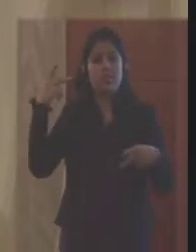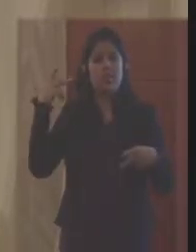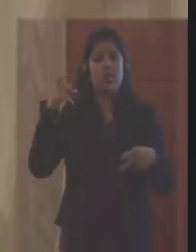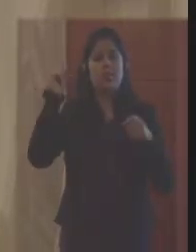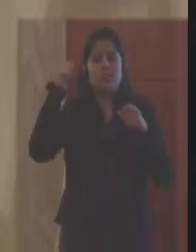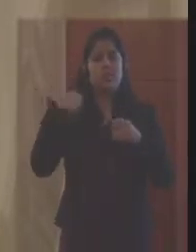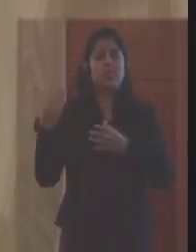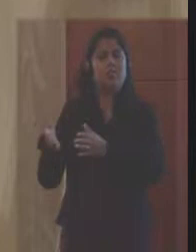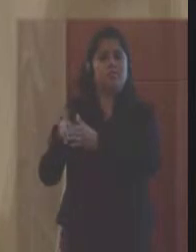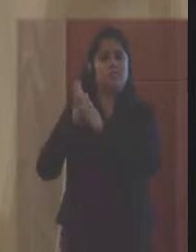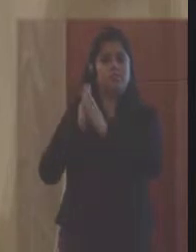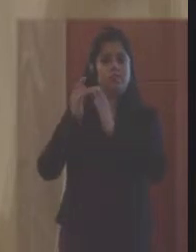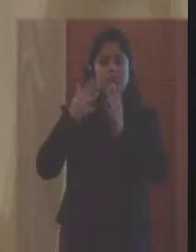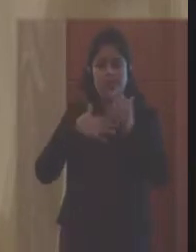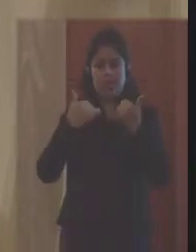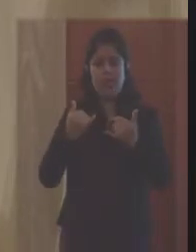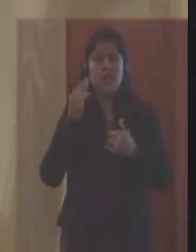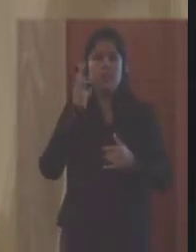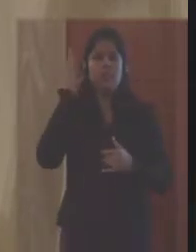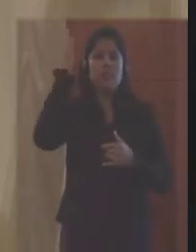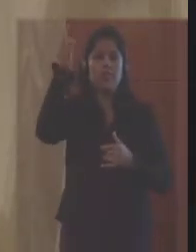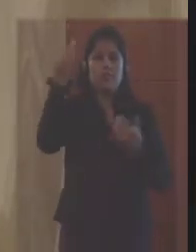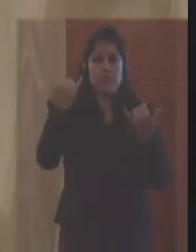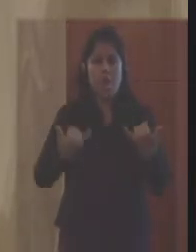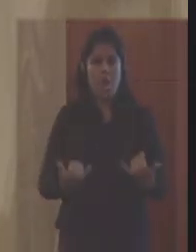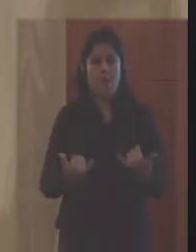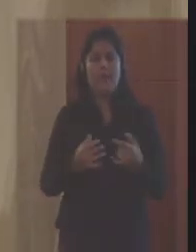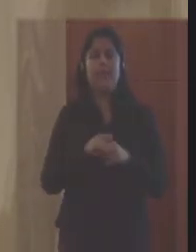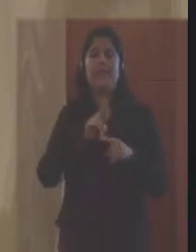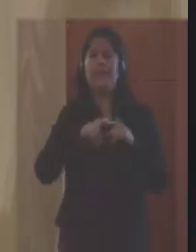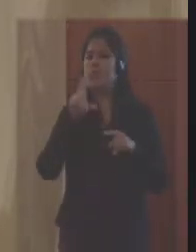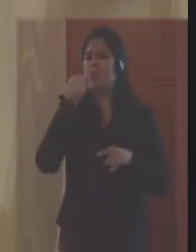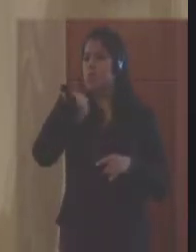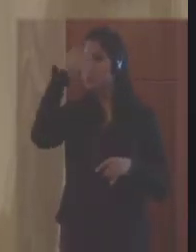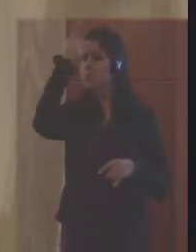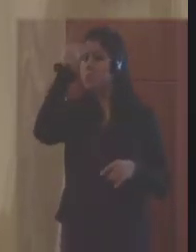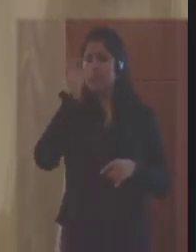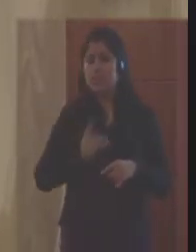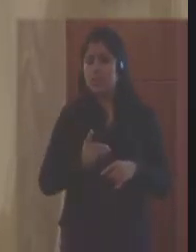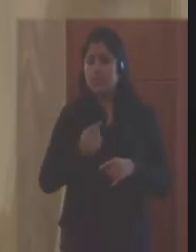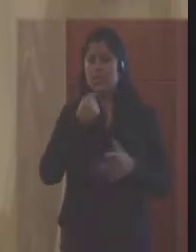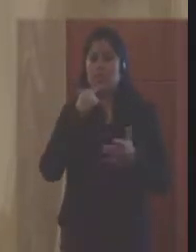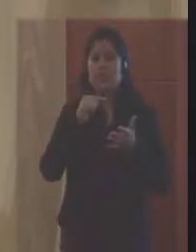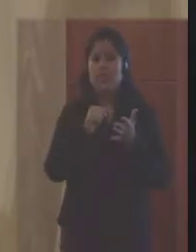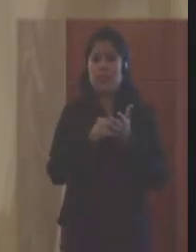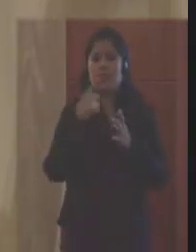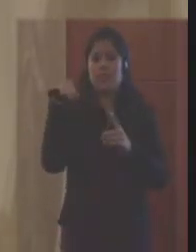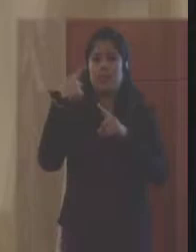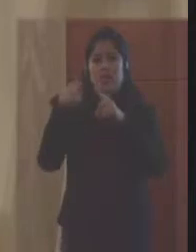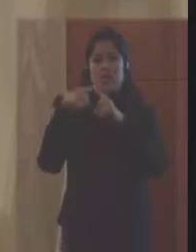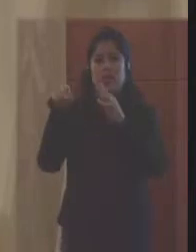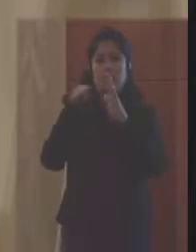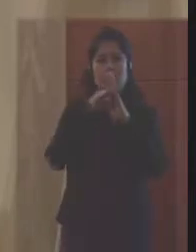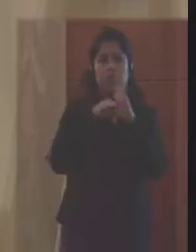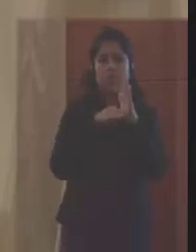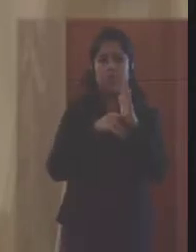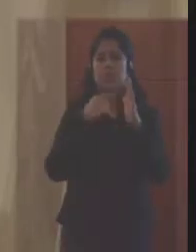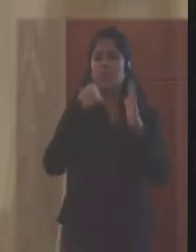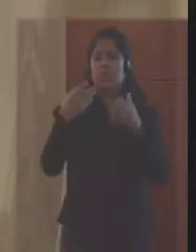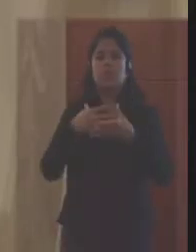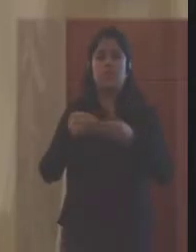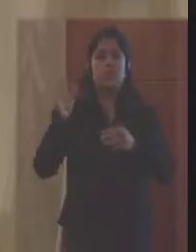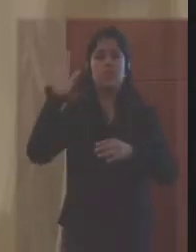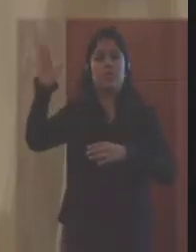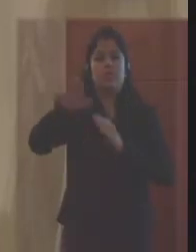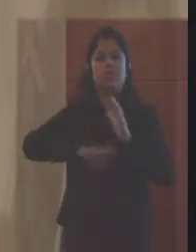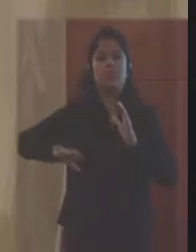que darnos el presente y el futuro. No podemos decir que la norma nos está resolviendo la